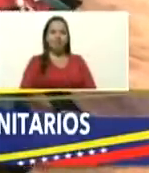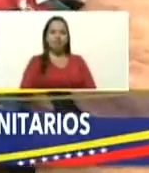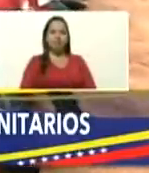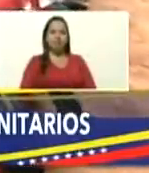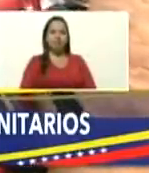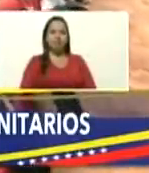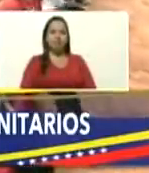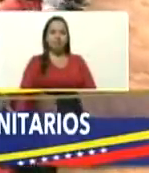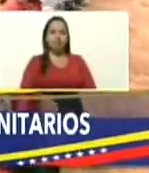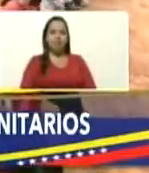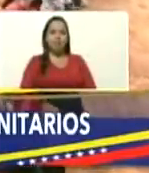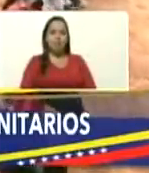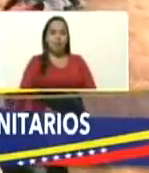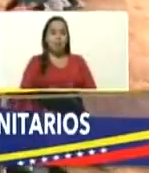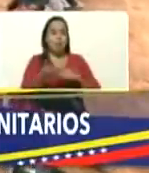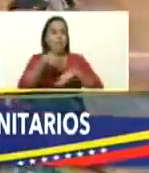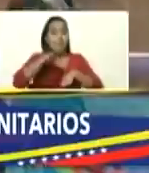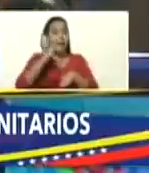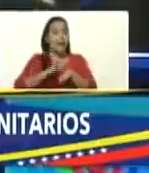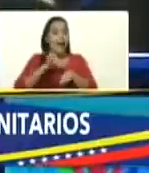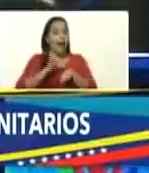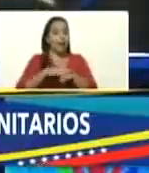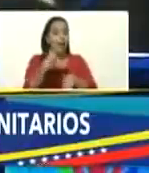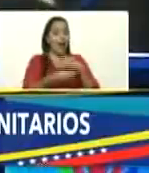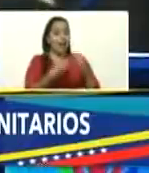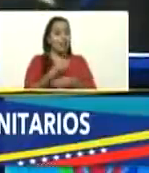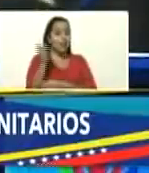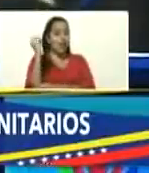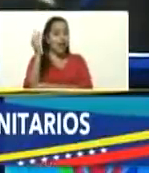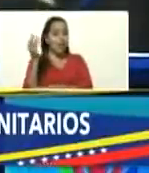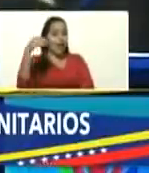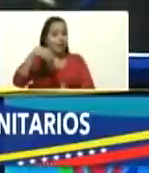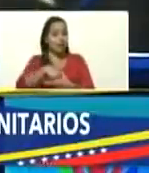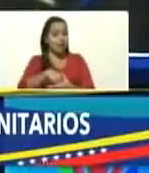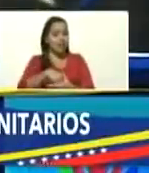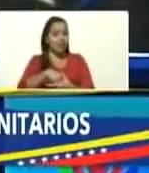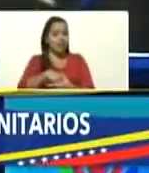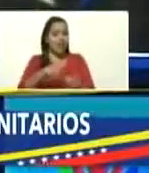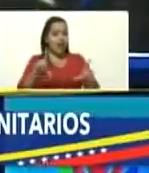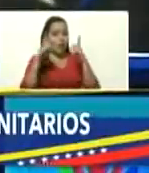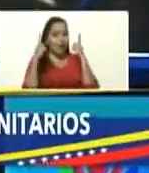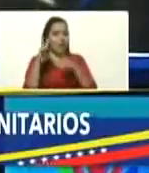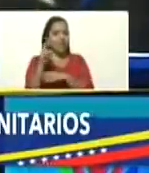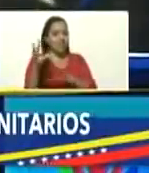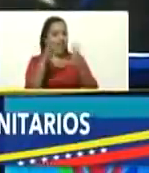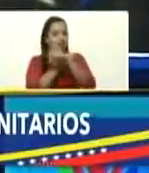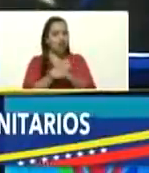Casi un pecado hacer una asamblea en La Guaira un viernes en la noche. Pido perdón.